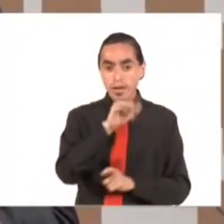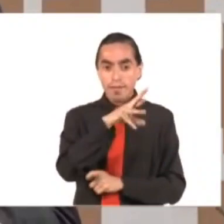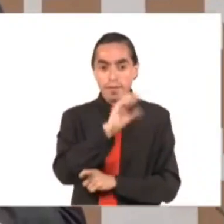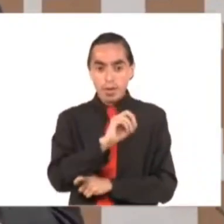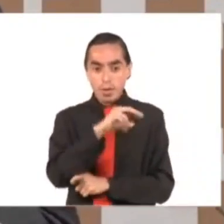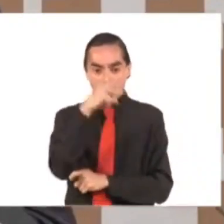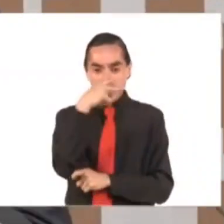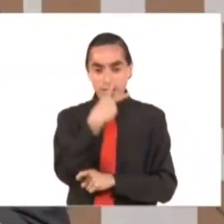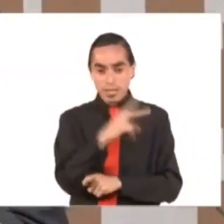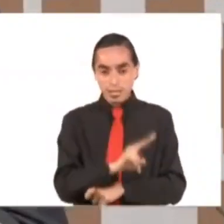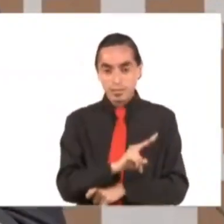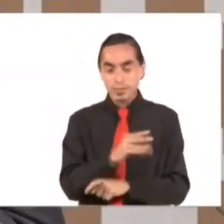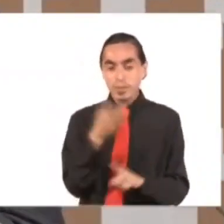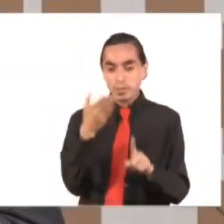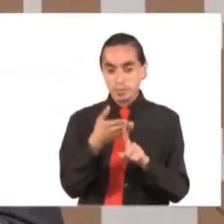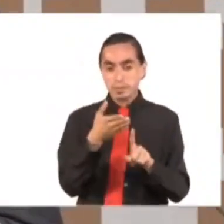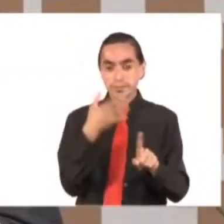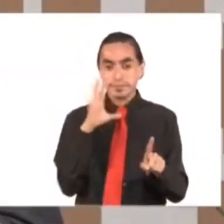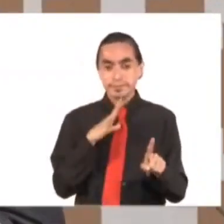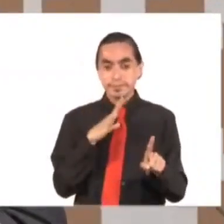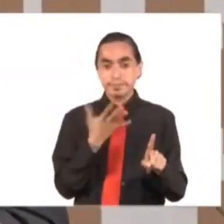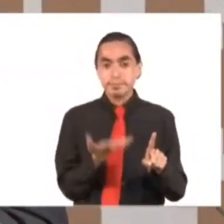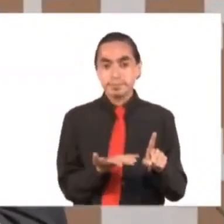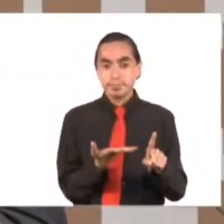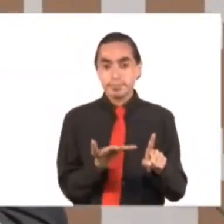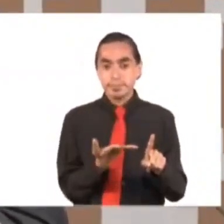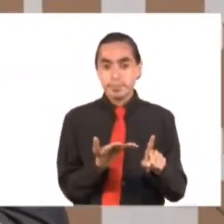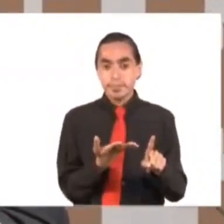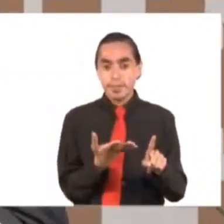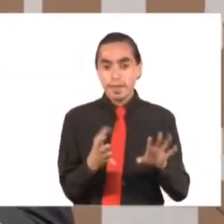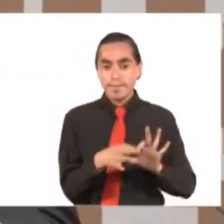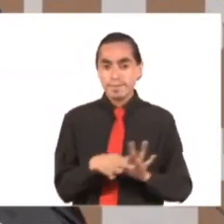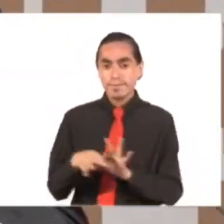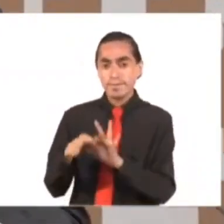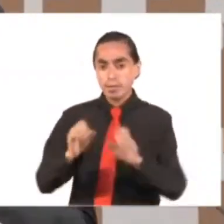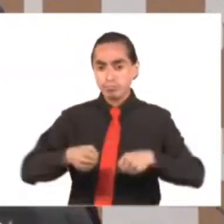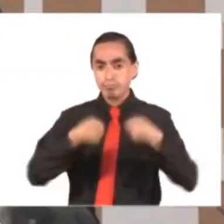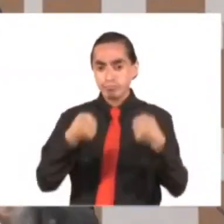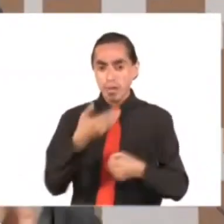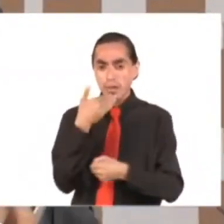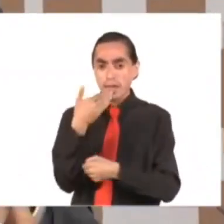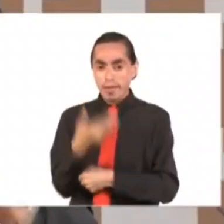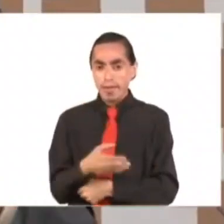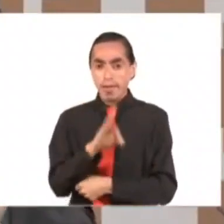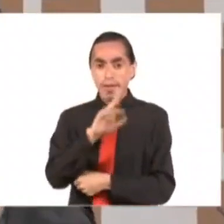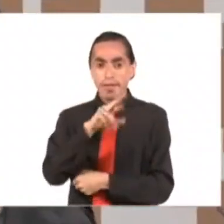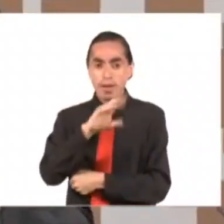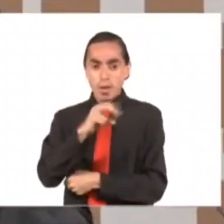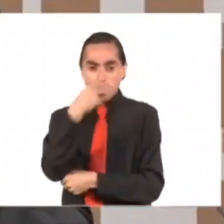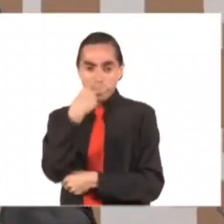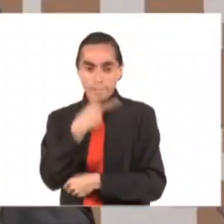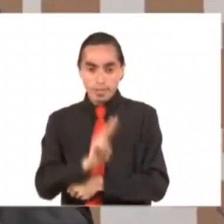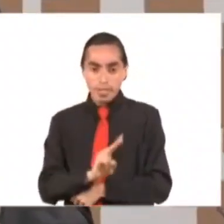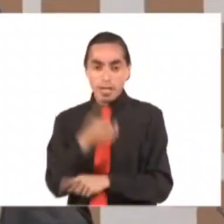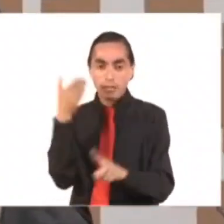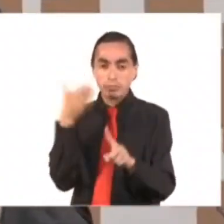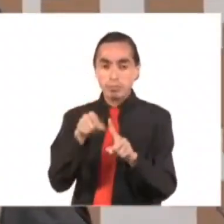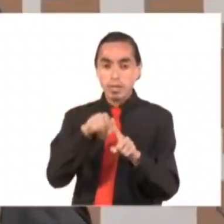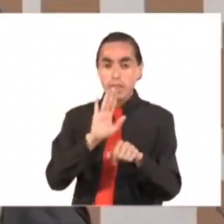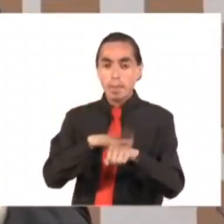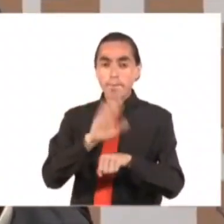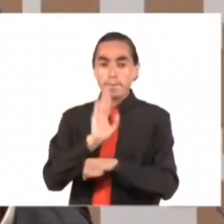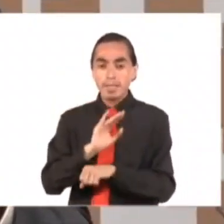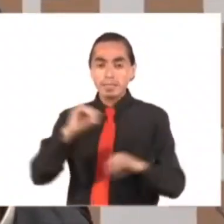Capítulo México, cuyo objetivo es fortalecer relaciones franco-mexicanas, poniendo énfasis en la vinculación